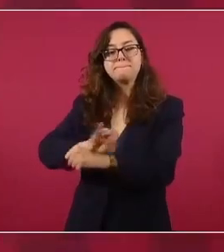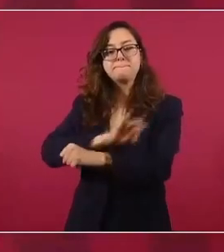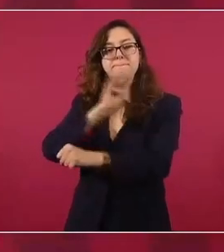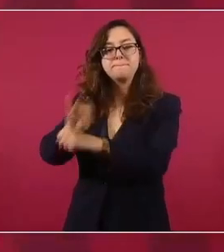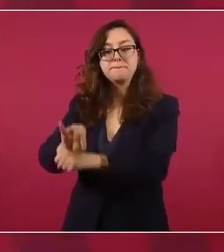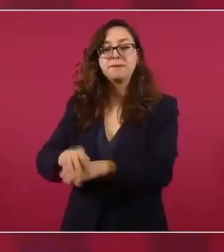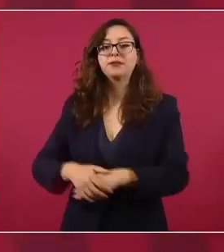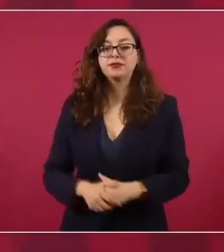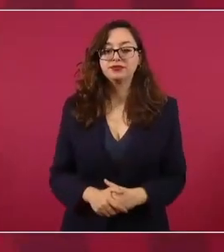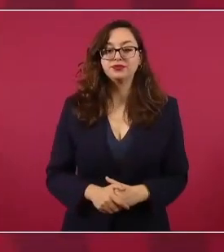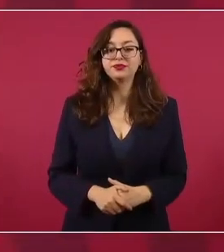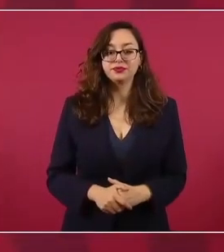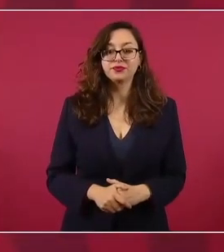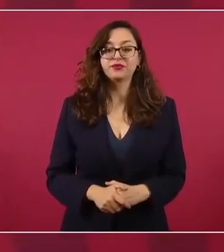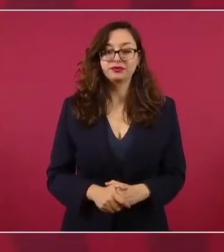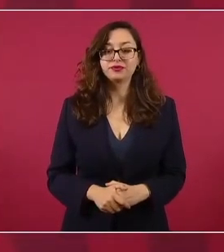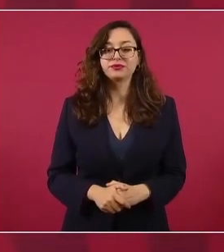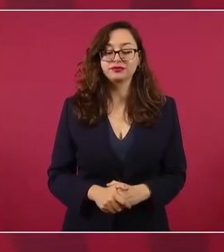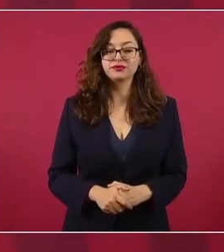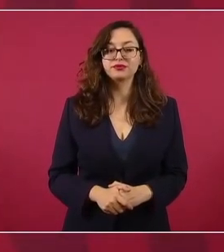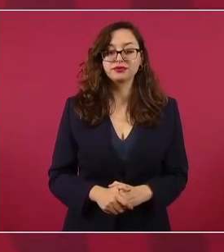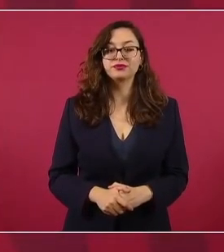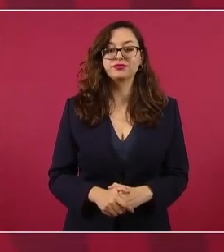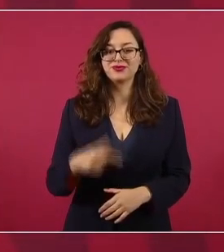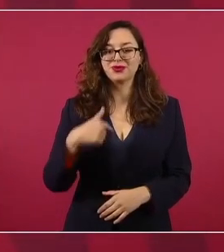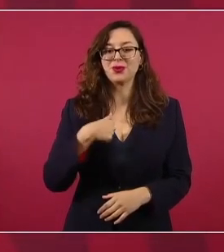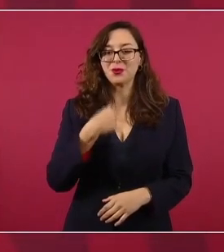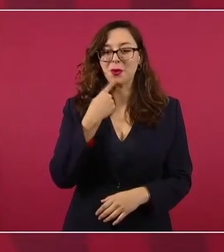Por eso ya los voy a acusar